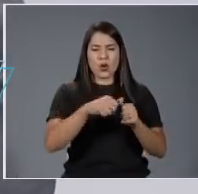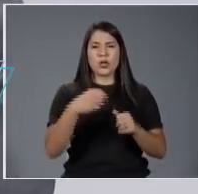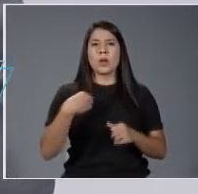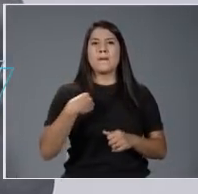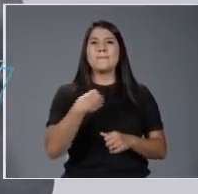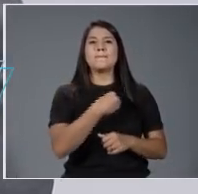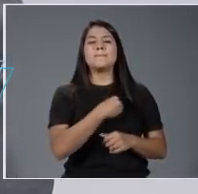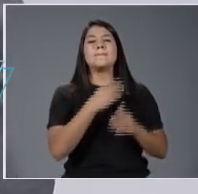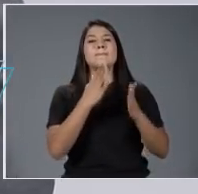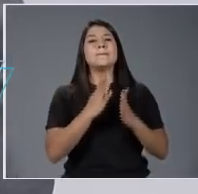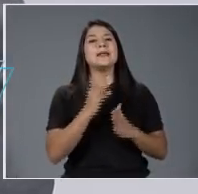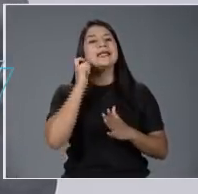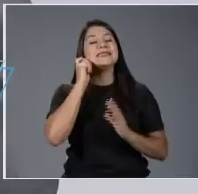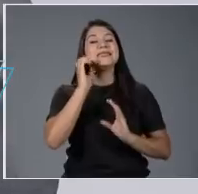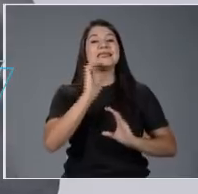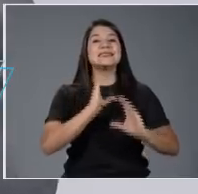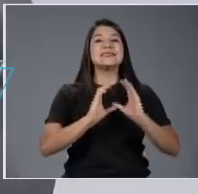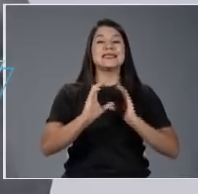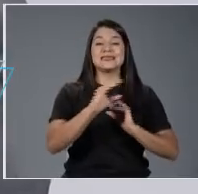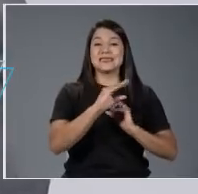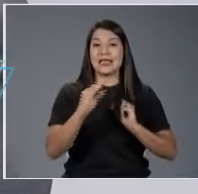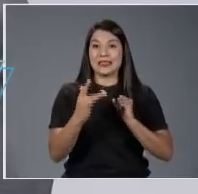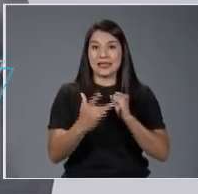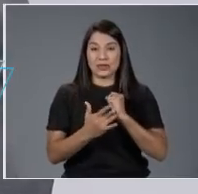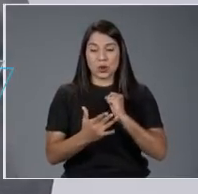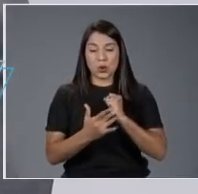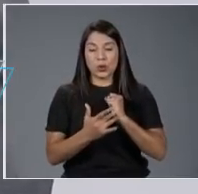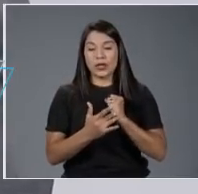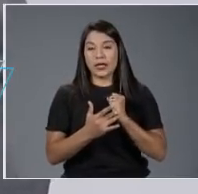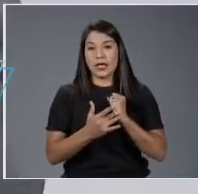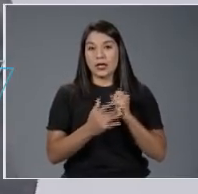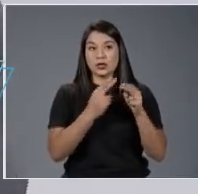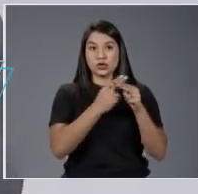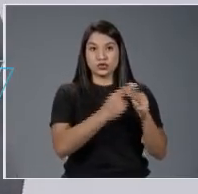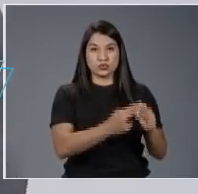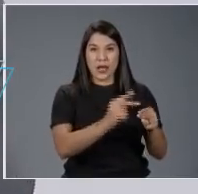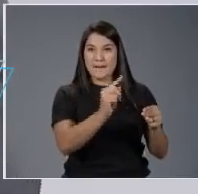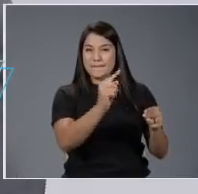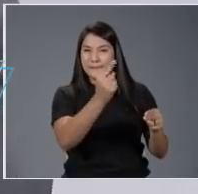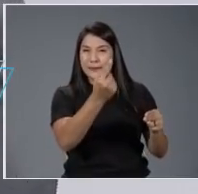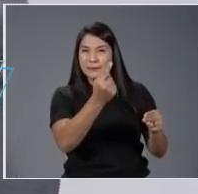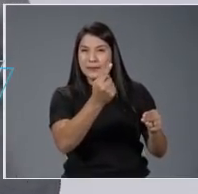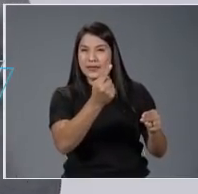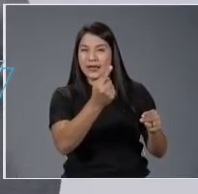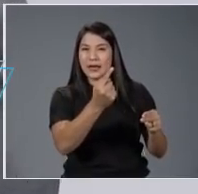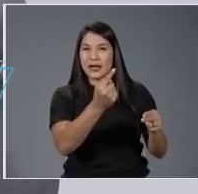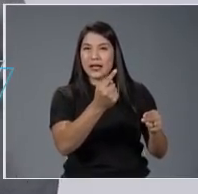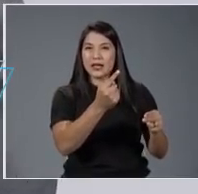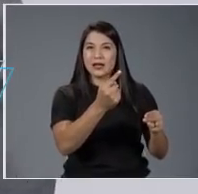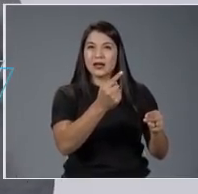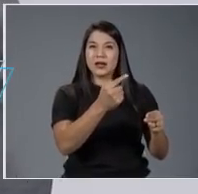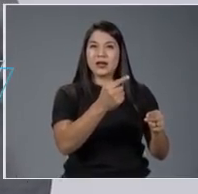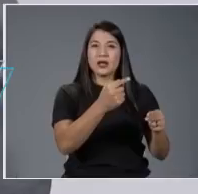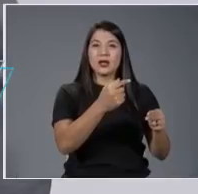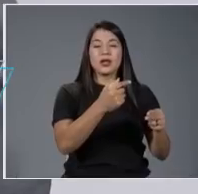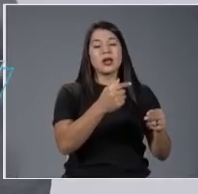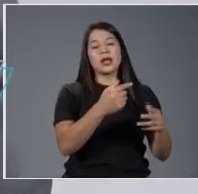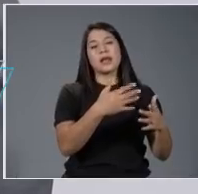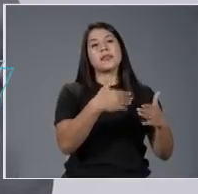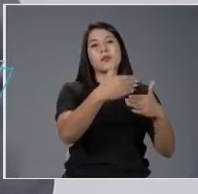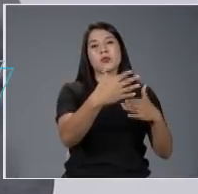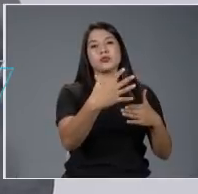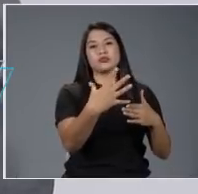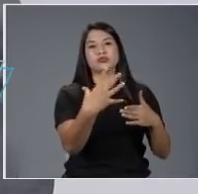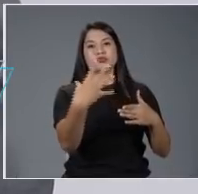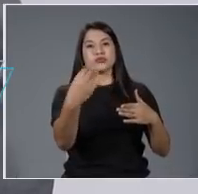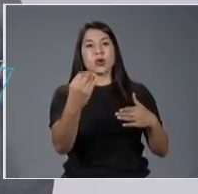ministra de Ciencia y Tecnología nombrada, la primera, la que salió tras el fallido plan de la